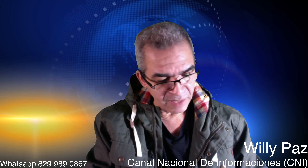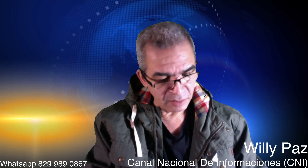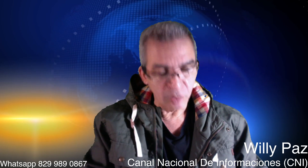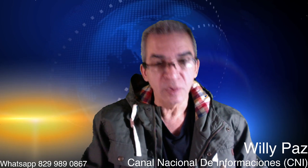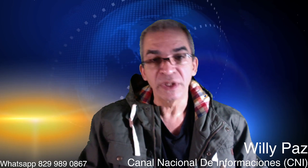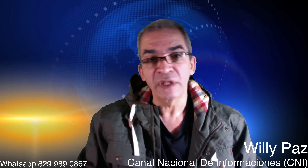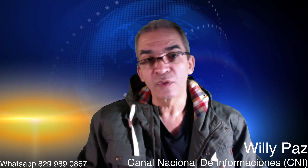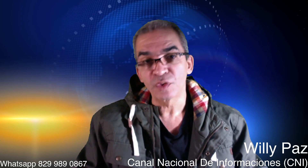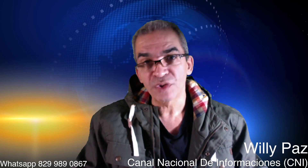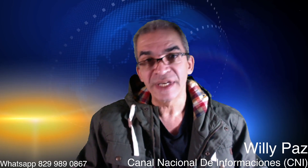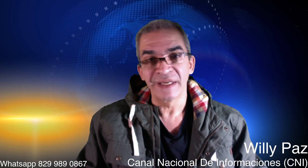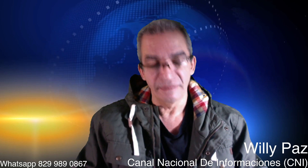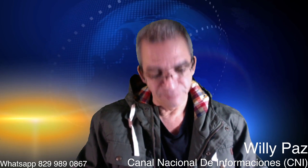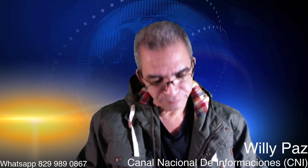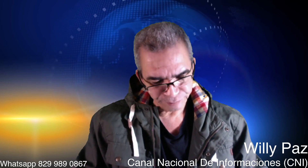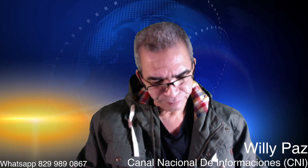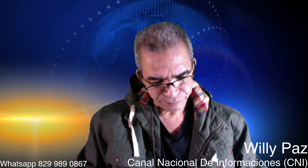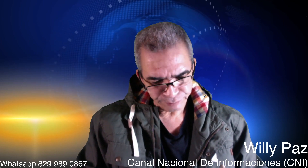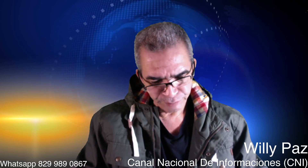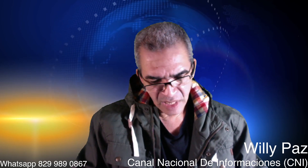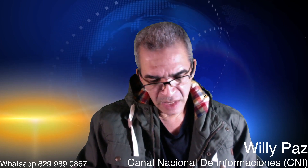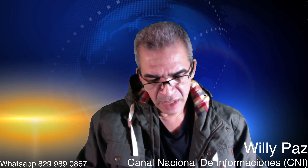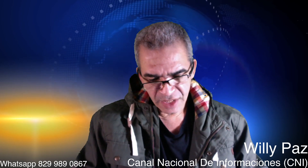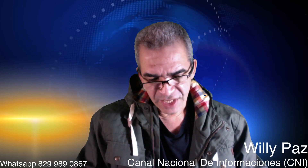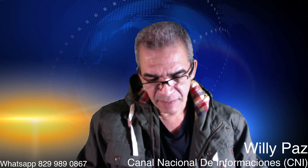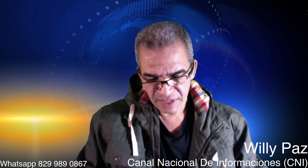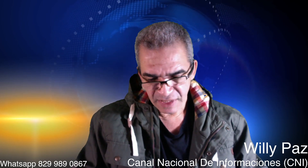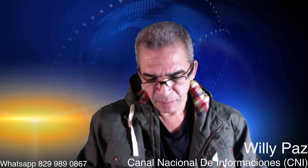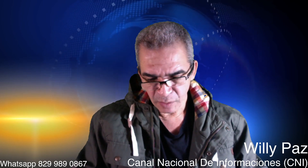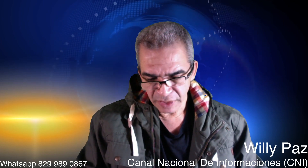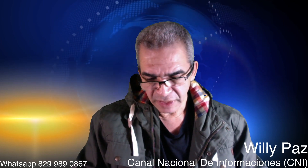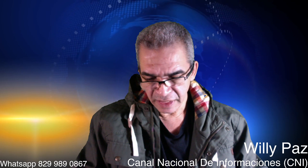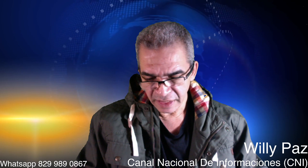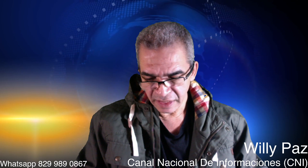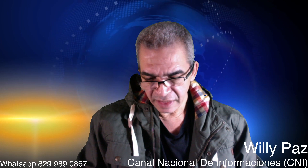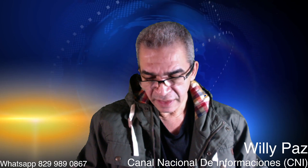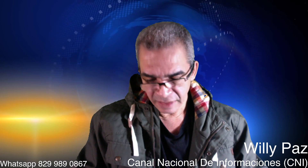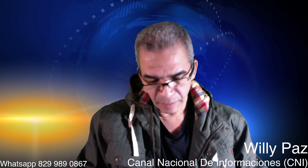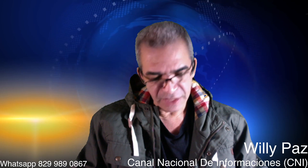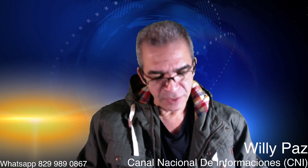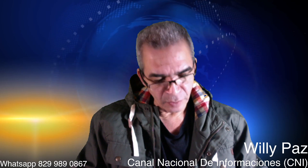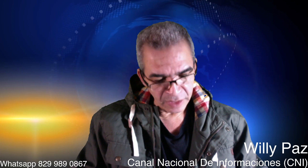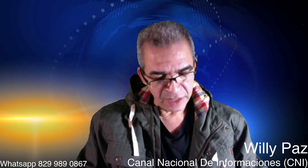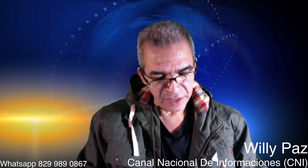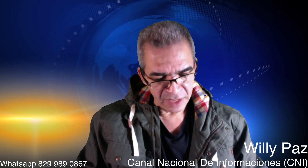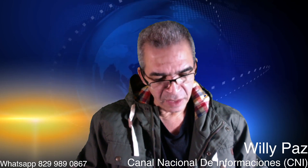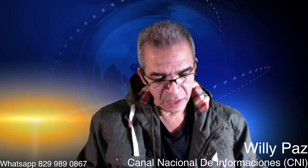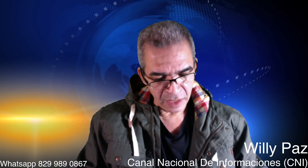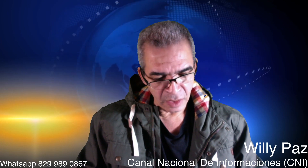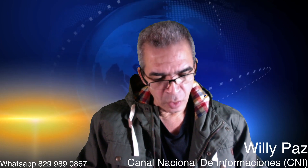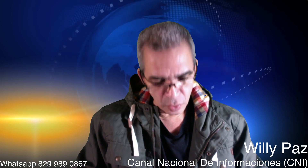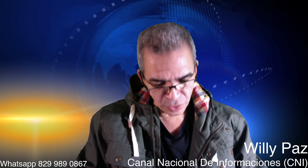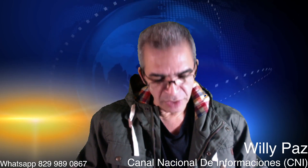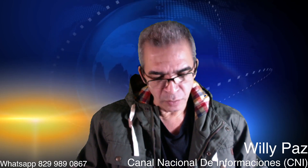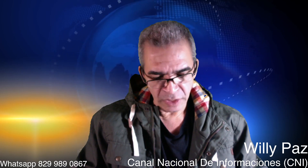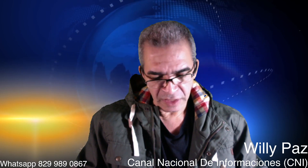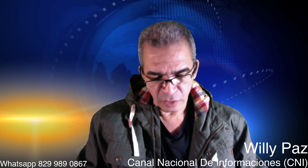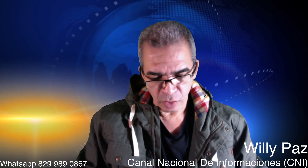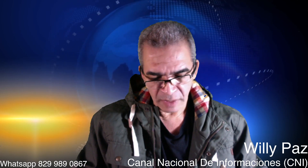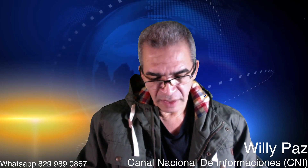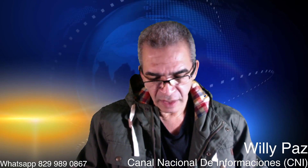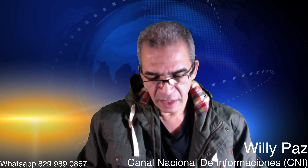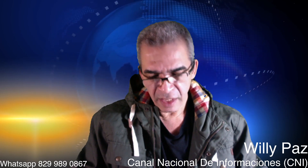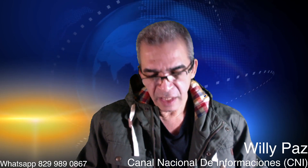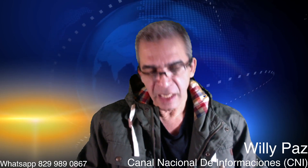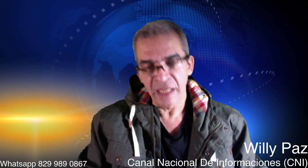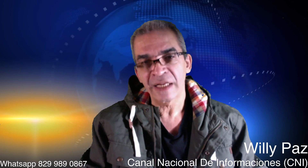de pacto político-social. Se llama así porque integra, establece, organiza, constituye las